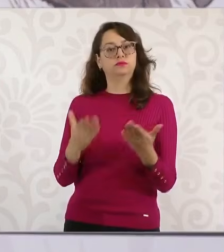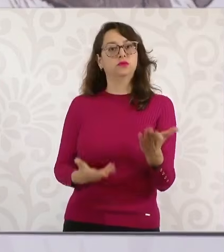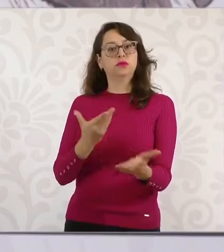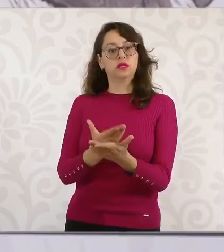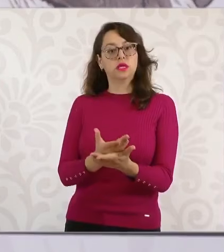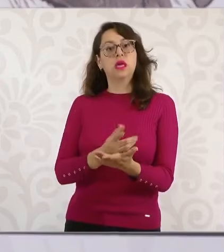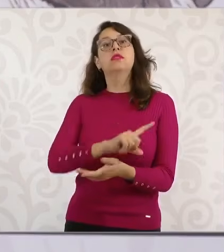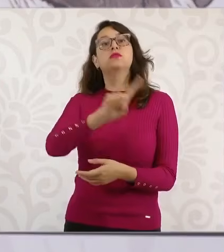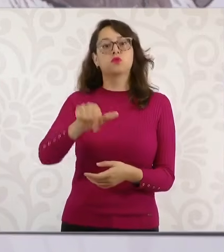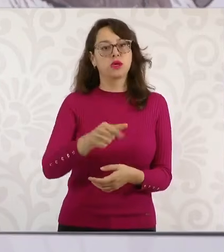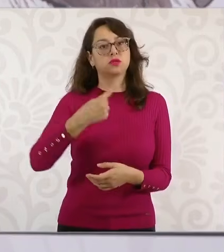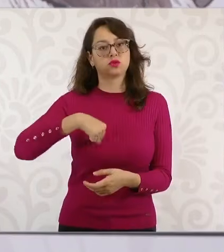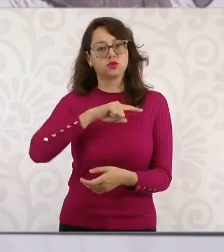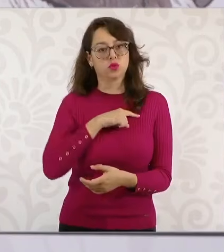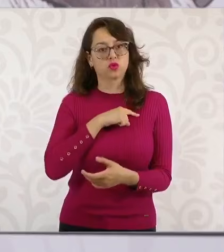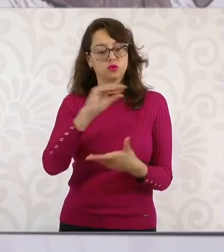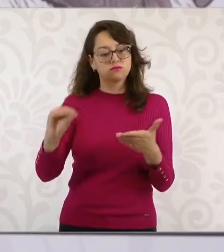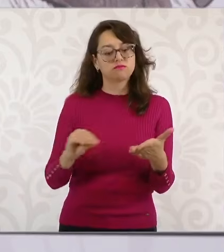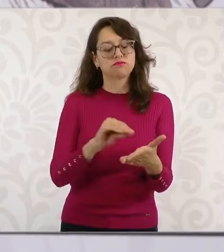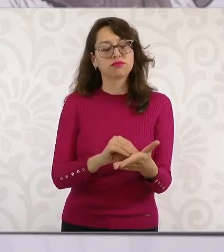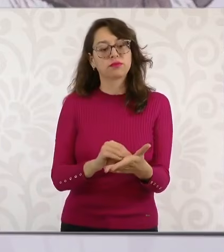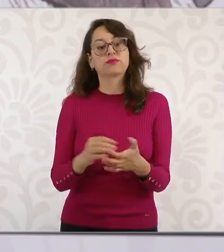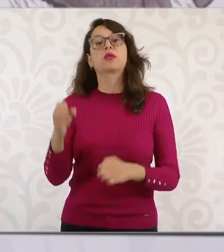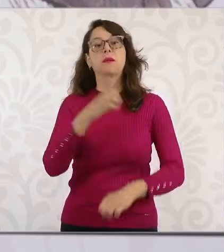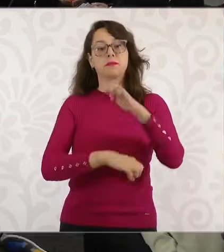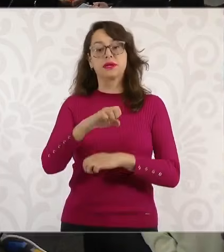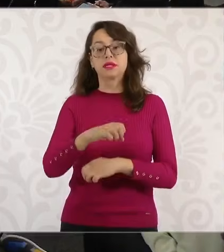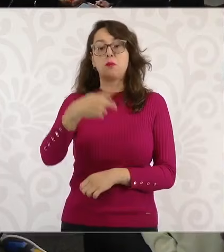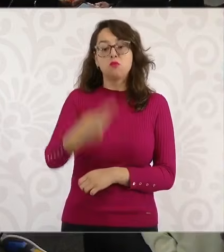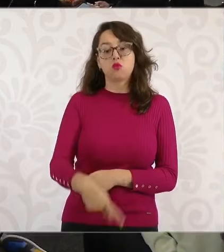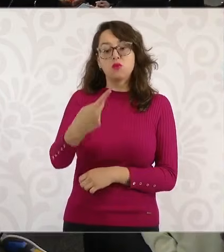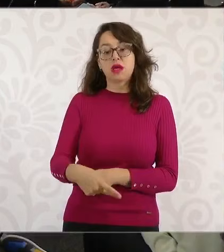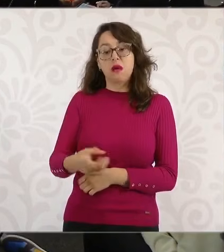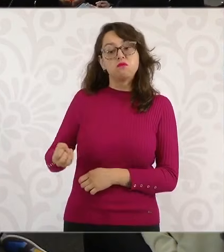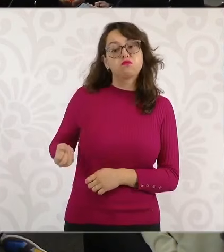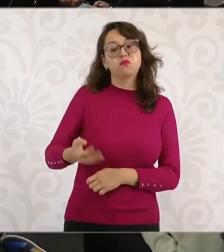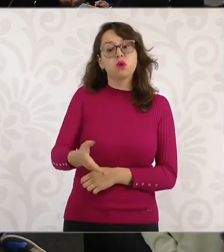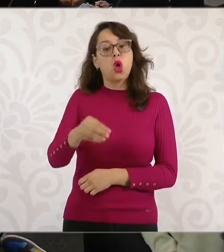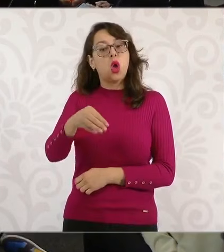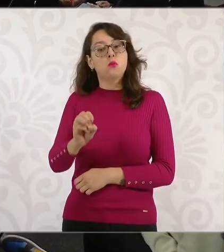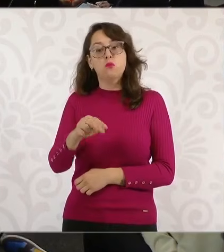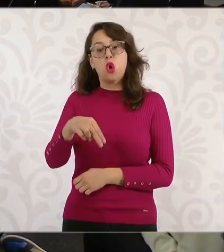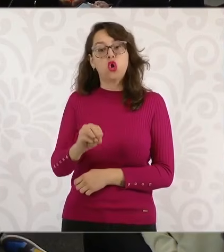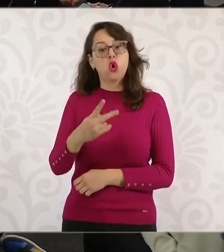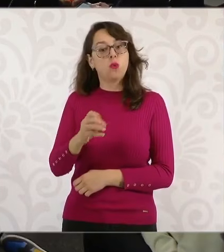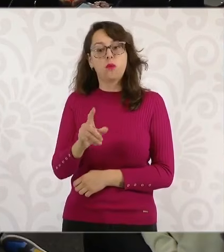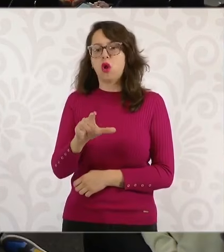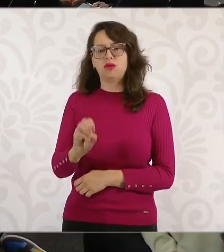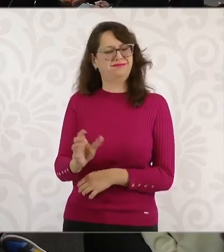una parte, que es que las empresas públicas no pueden considerarse monopolios. Muy